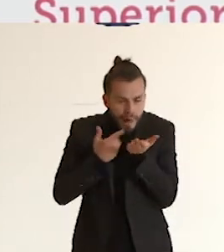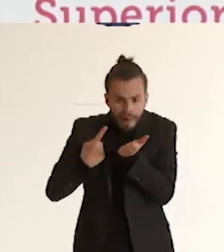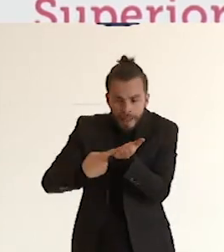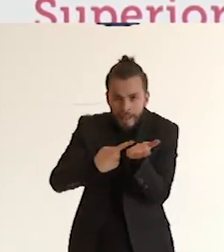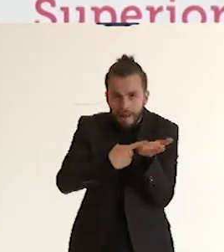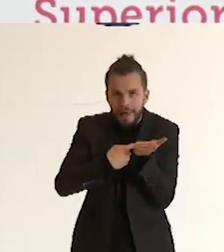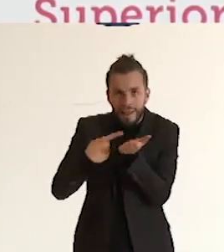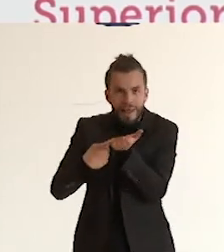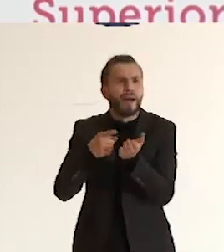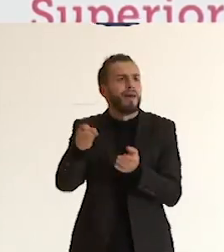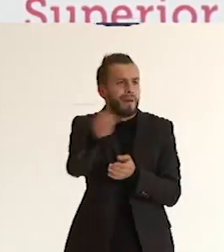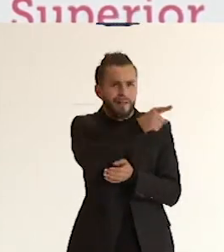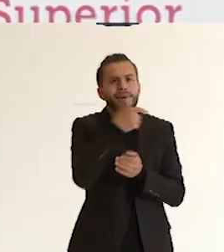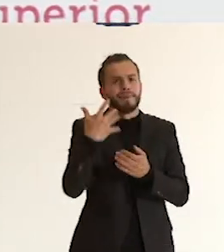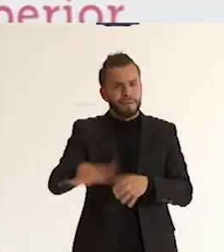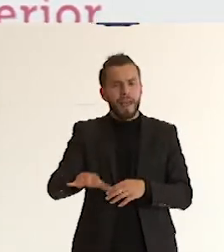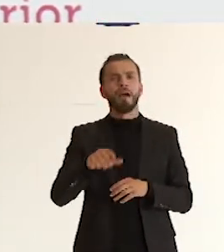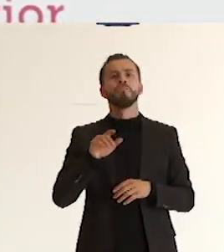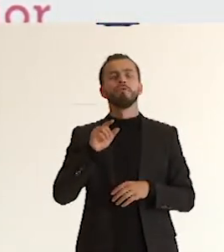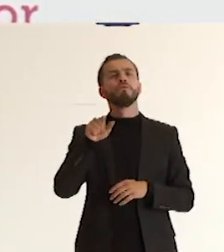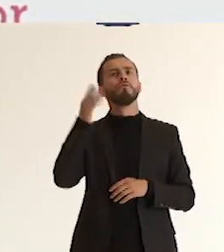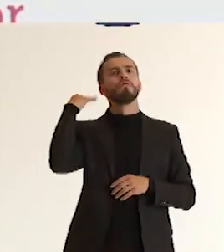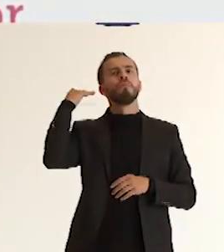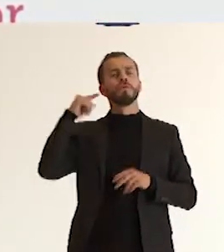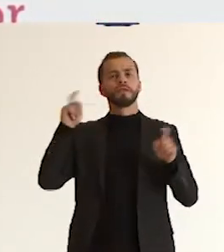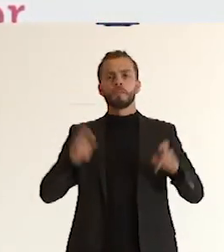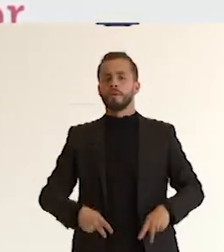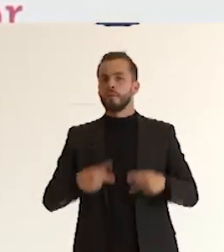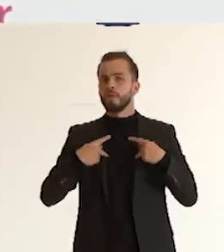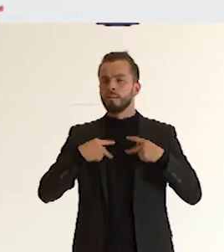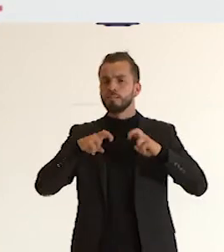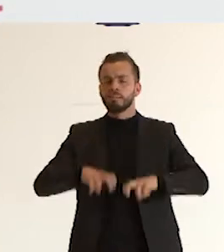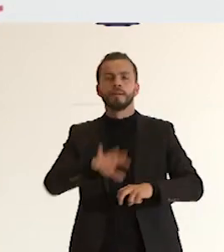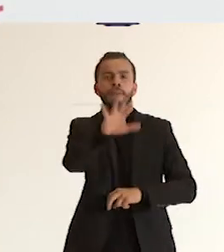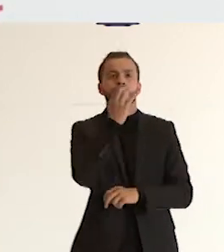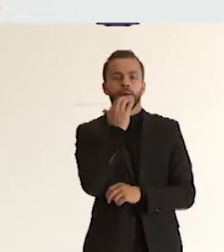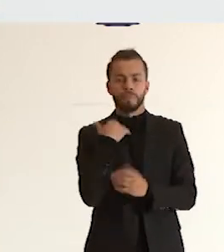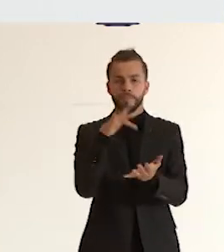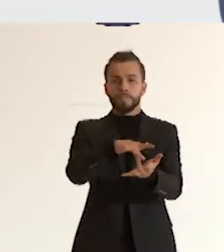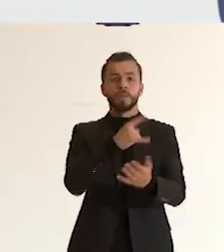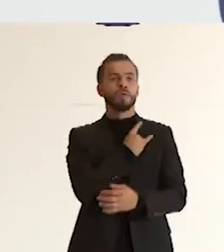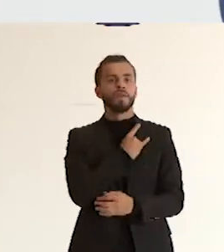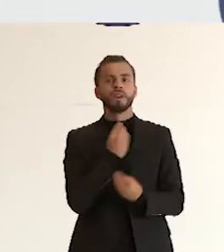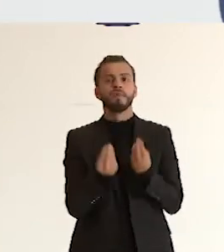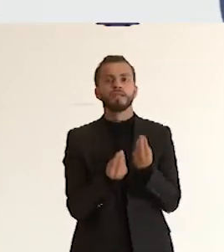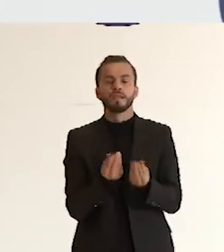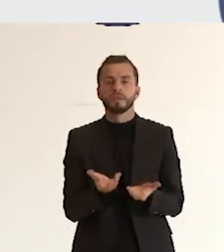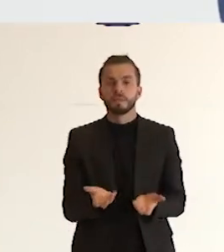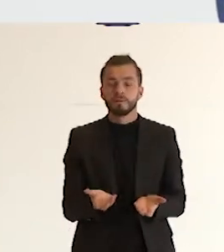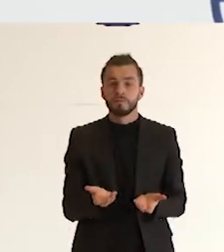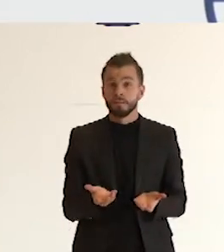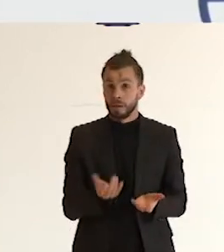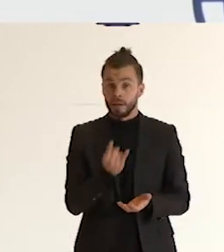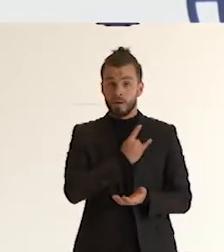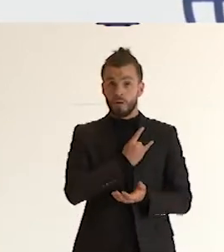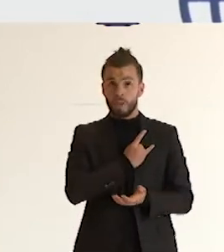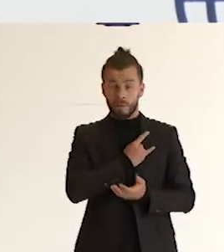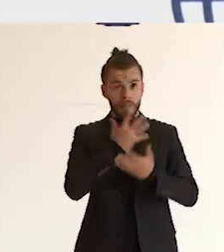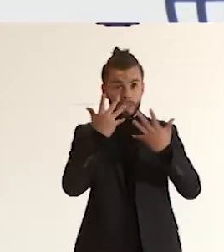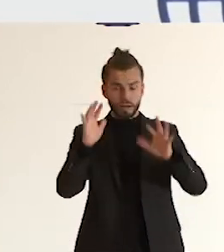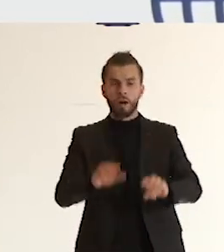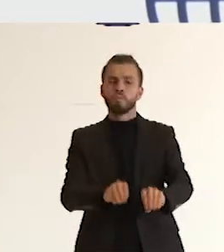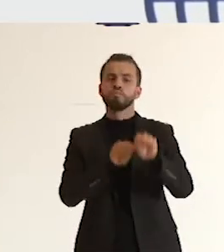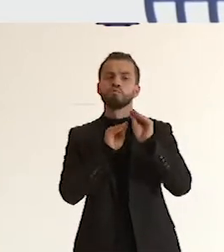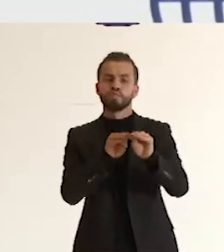les ha llegado digamos esta pregunta de qué vamos a hacer en la universidad si acaso la universidad es el espacio para la